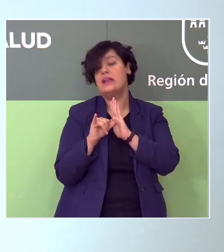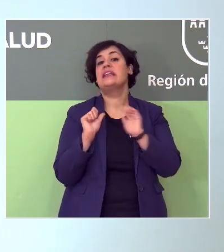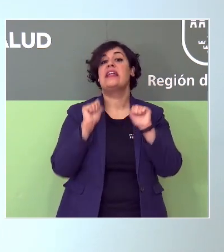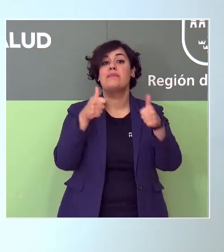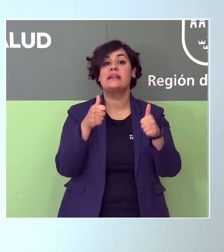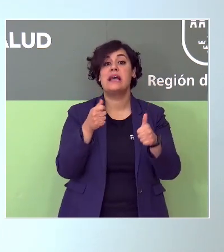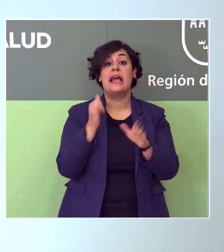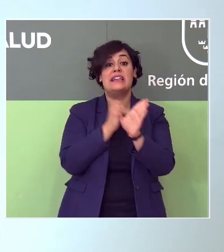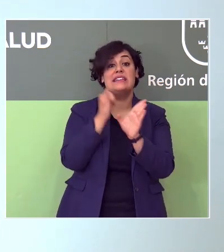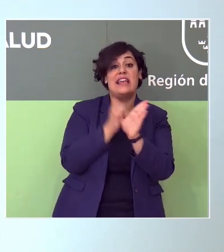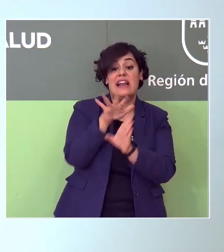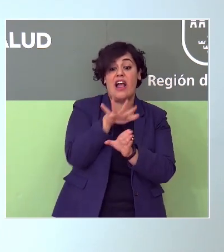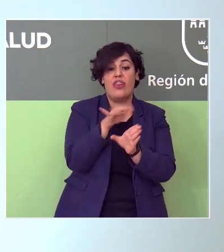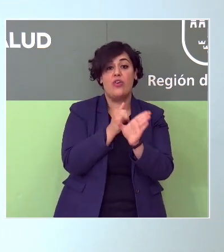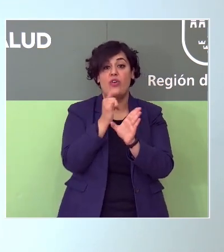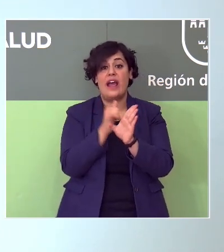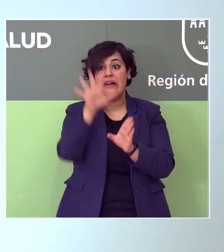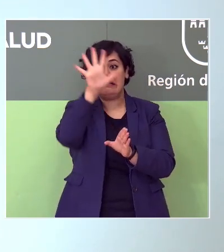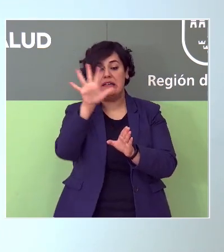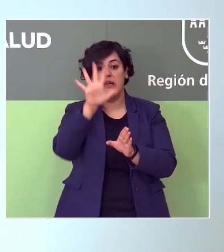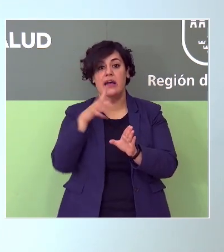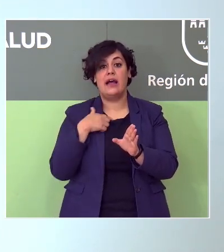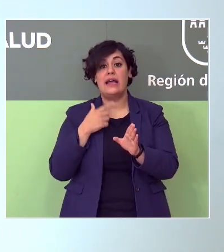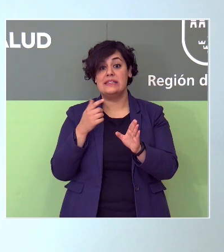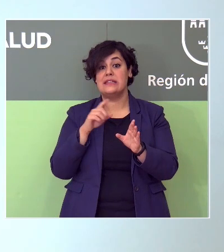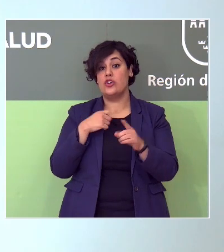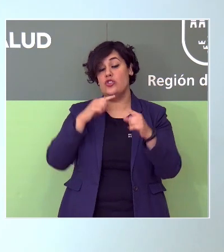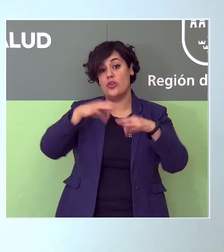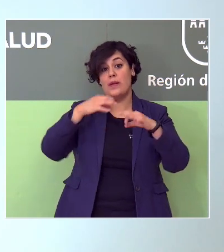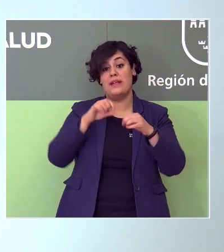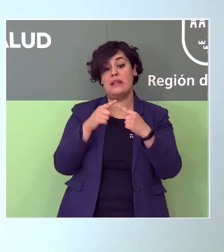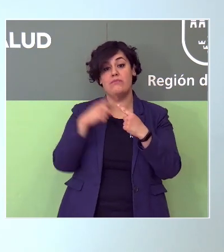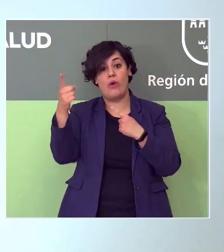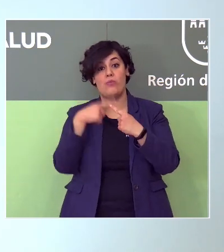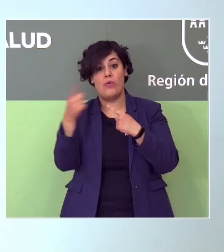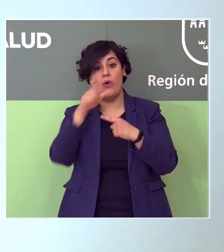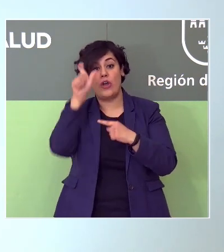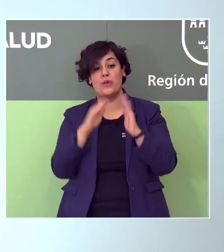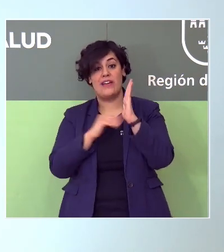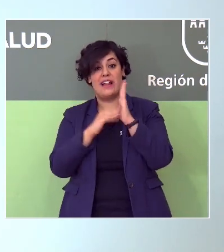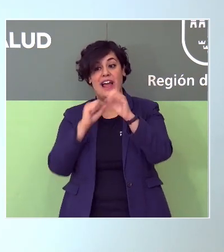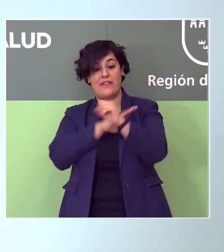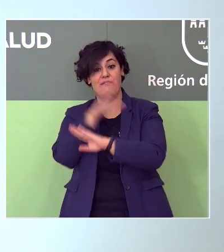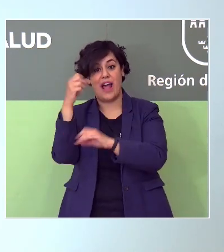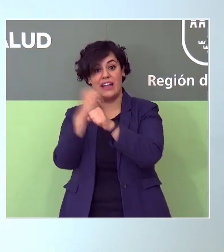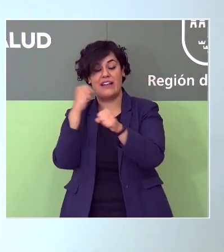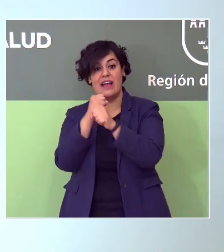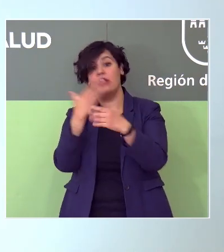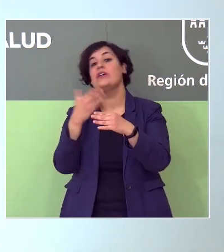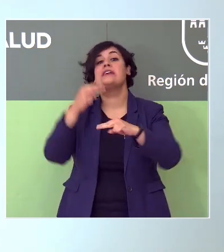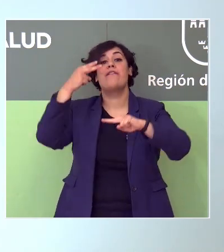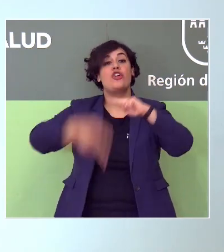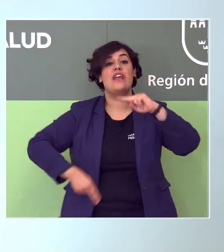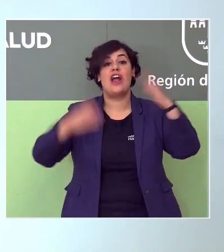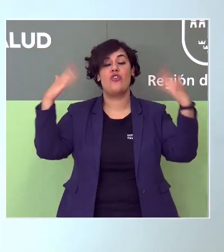Yecla, en la zona de Beniel, son personas que trabajan en la Comunidad Valenciana o viceversa. y hay muchísima relación. No hay fronteras reales